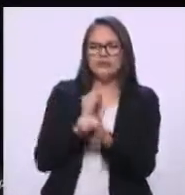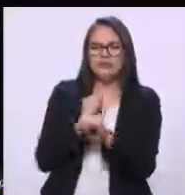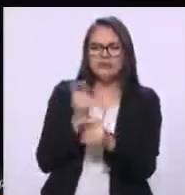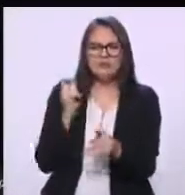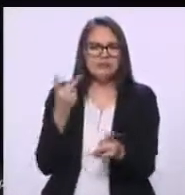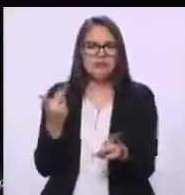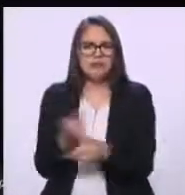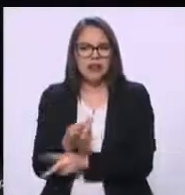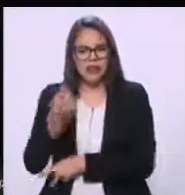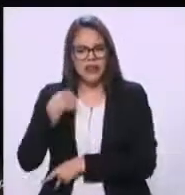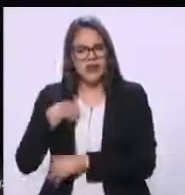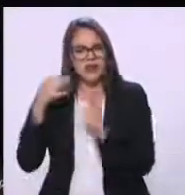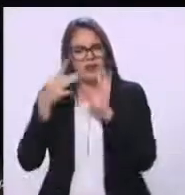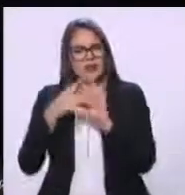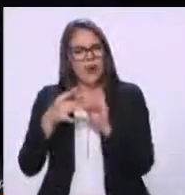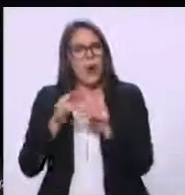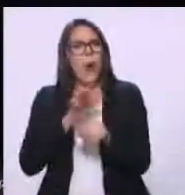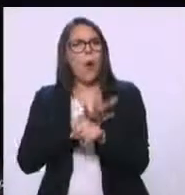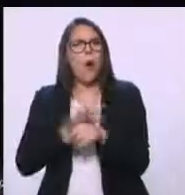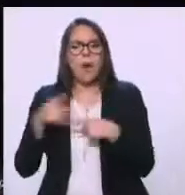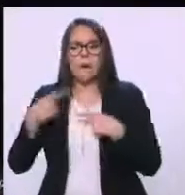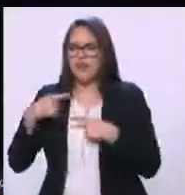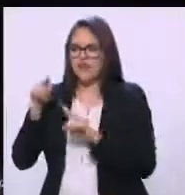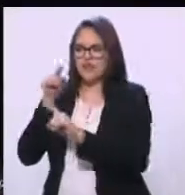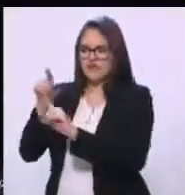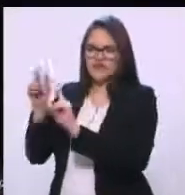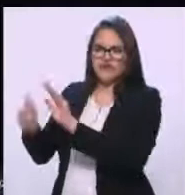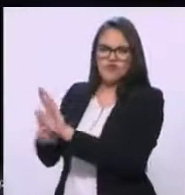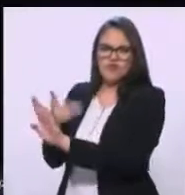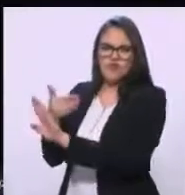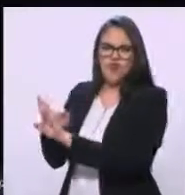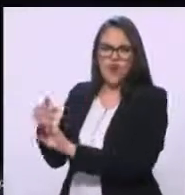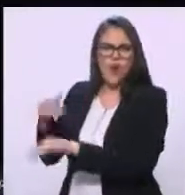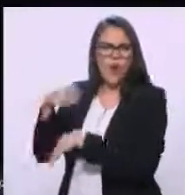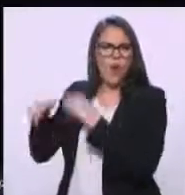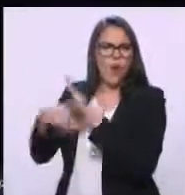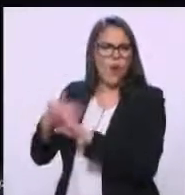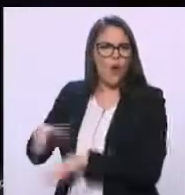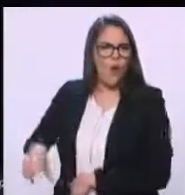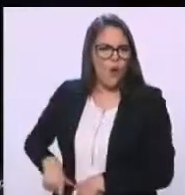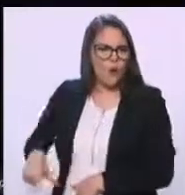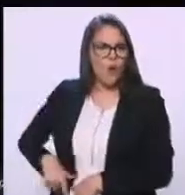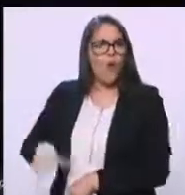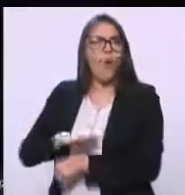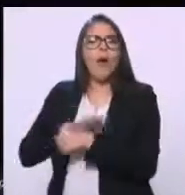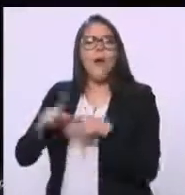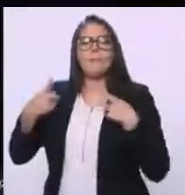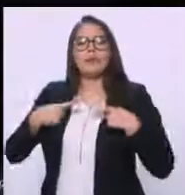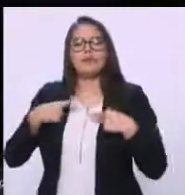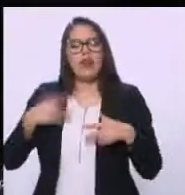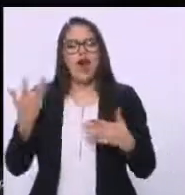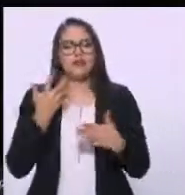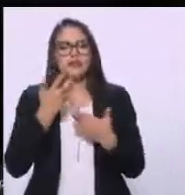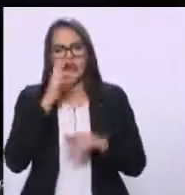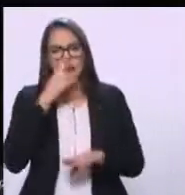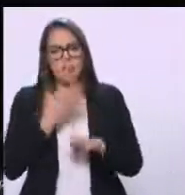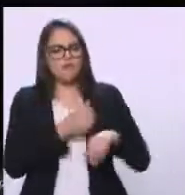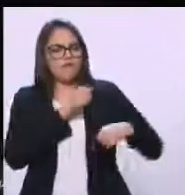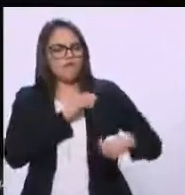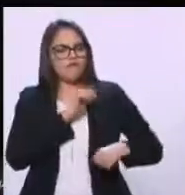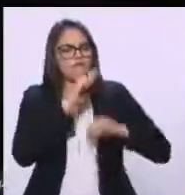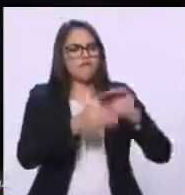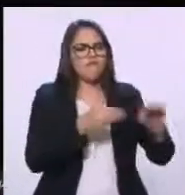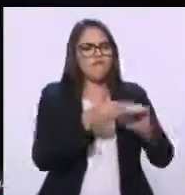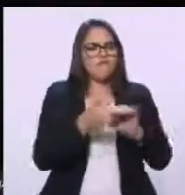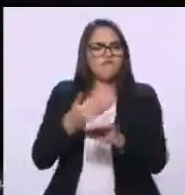un poco cómo fueron estos ataques, a quiénes se dirigieron y quiénes podrían ser responsables, también quién se ha desdicho de haberlos hecho. Pues hay